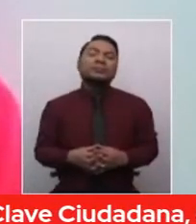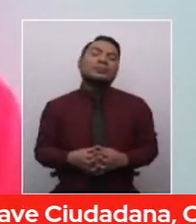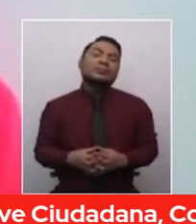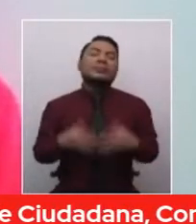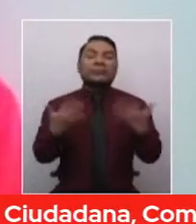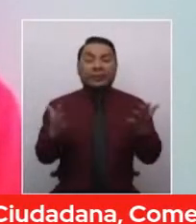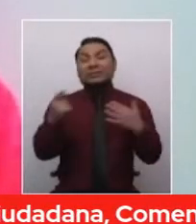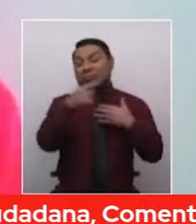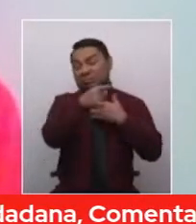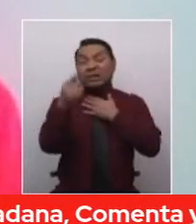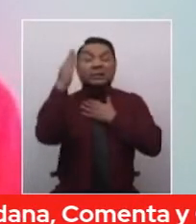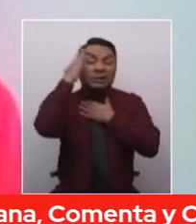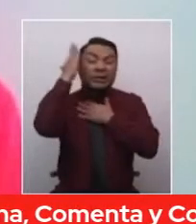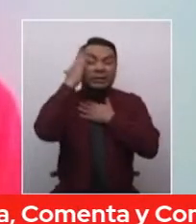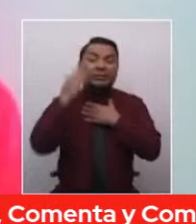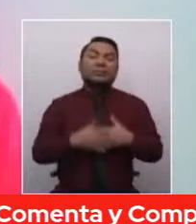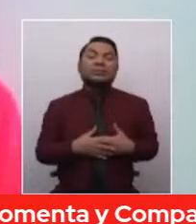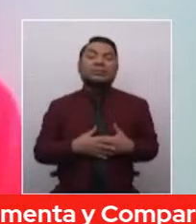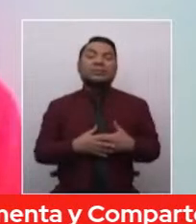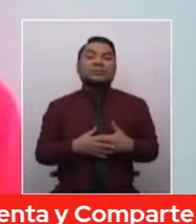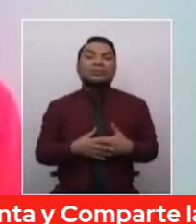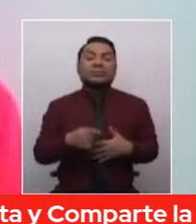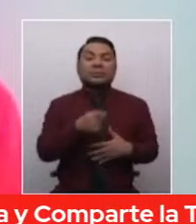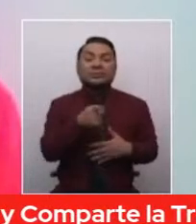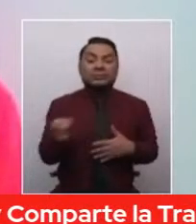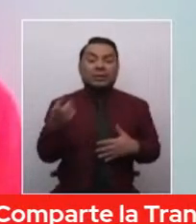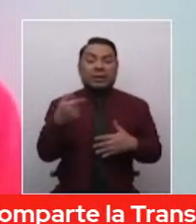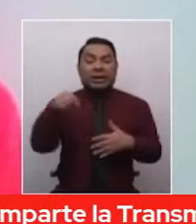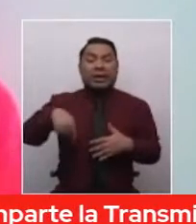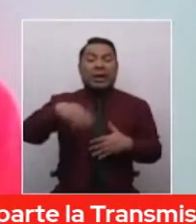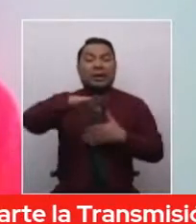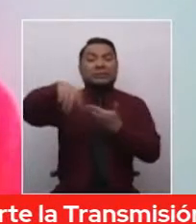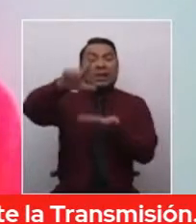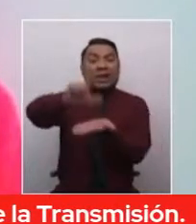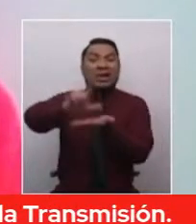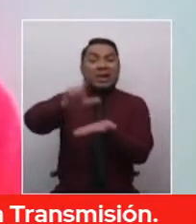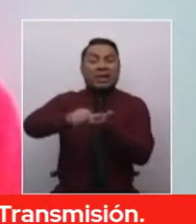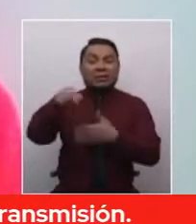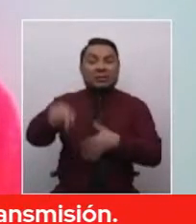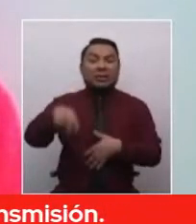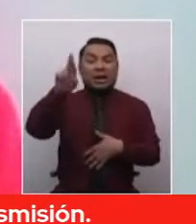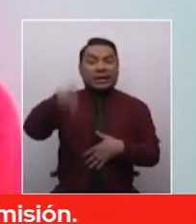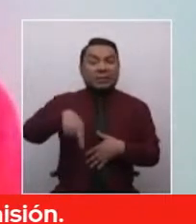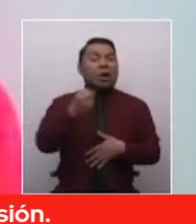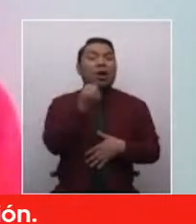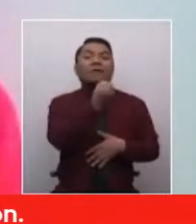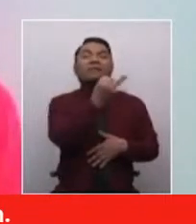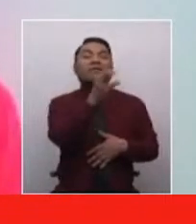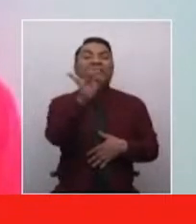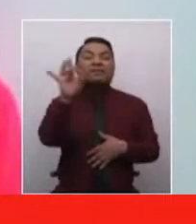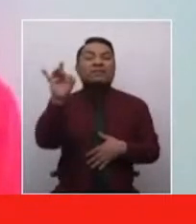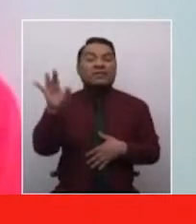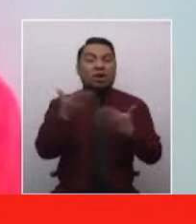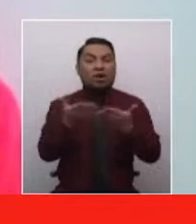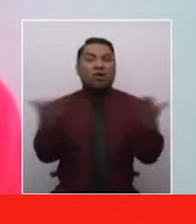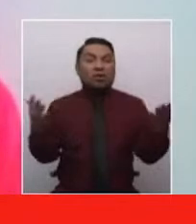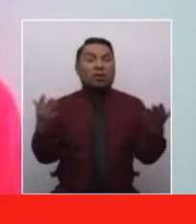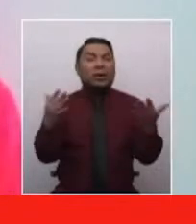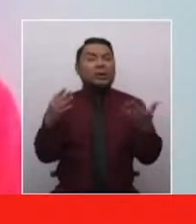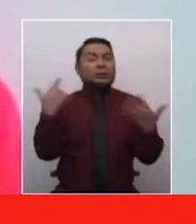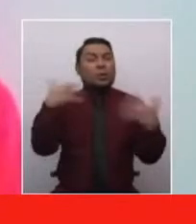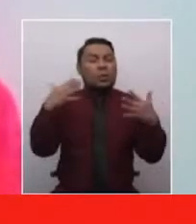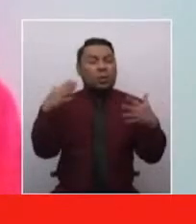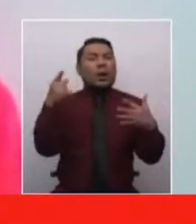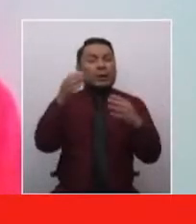Como se sabe, los inmuebles del distrito del Cercado de Lima, RIMAC y otros distritos históricos